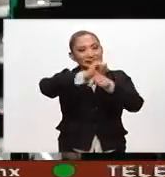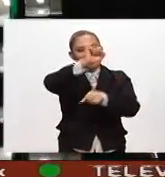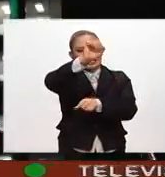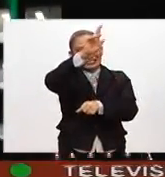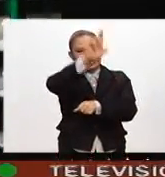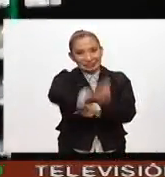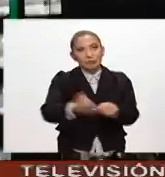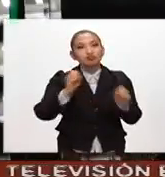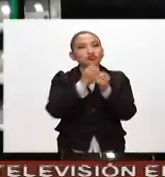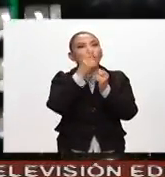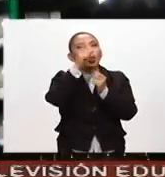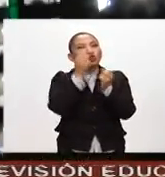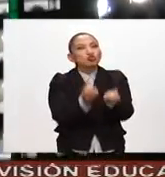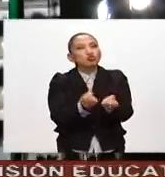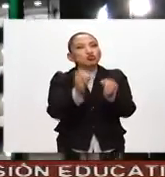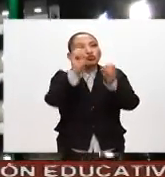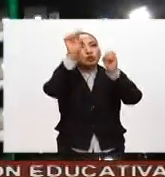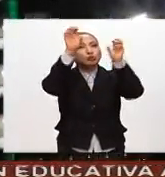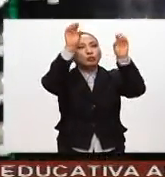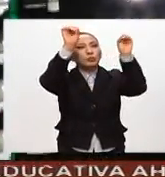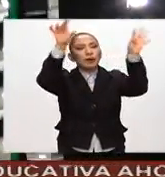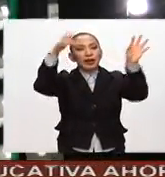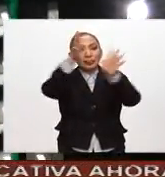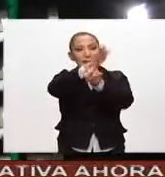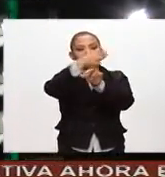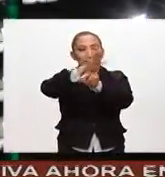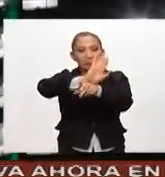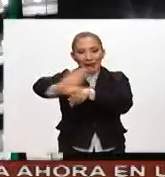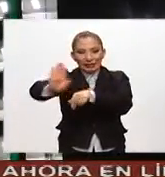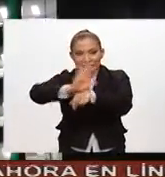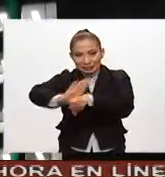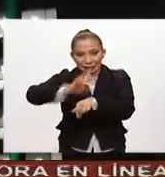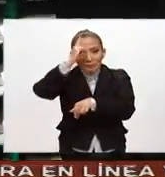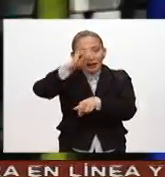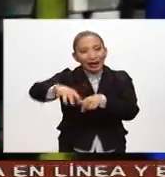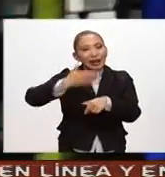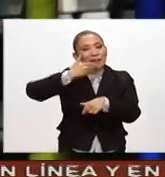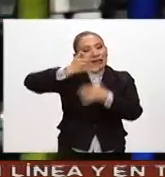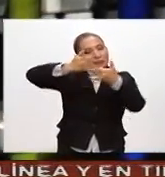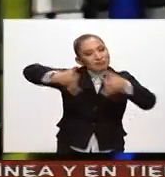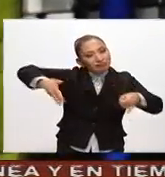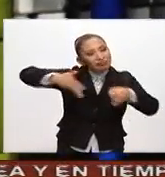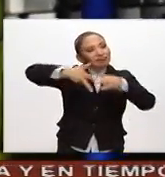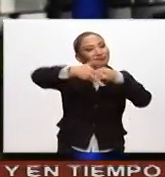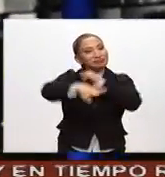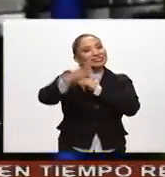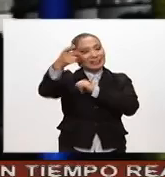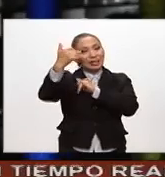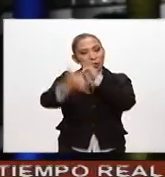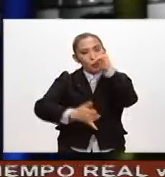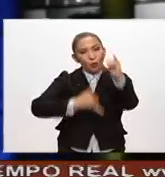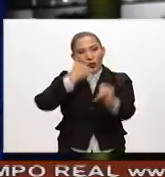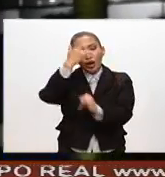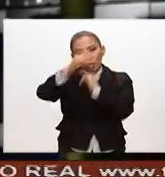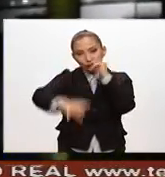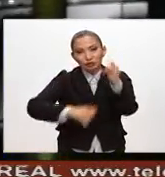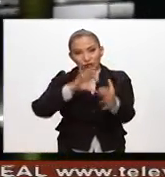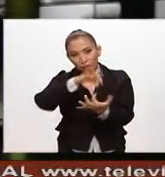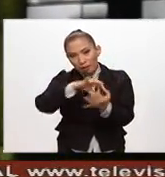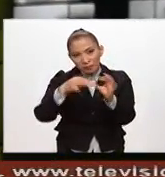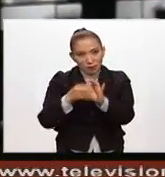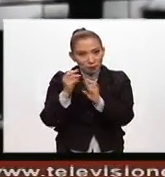Relaciones Exteriores se iluminó con los colores de la bandera de Brasil para celebrar la inauguración de estos importantes